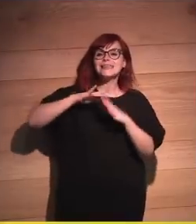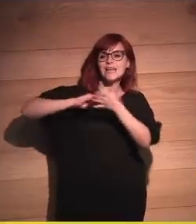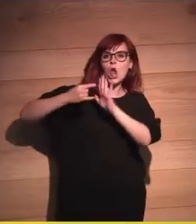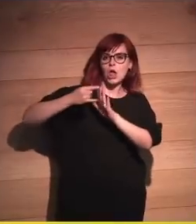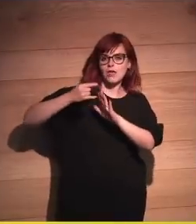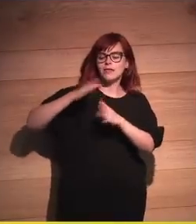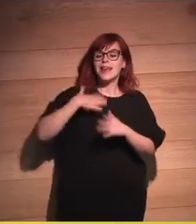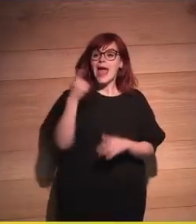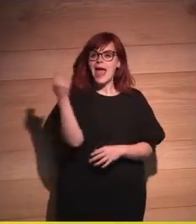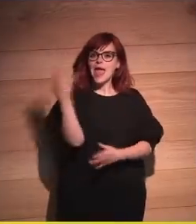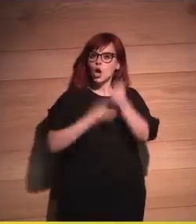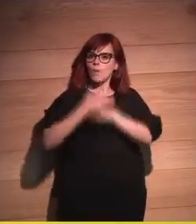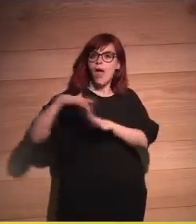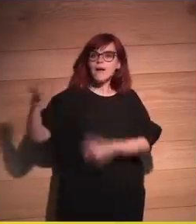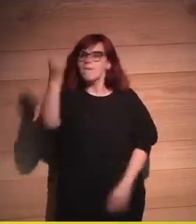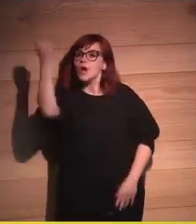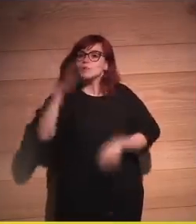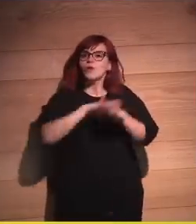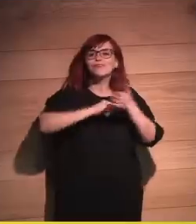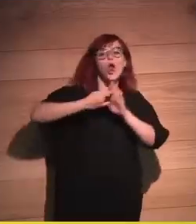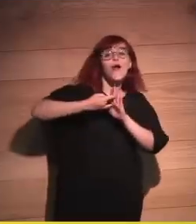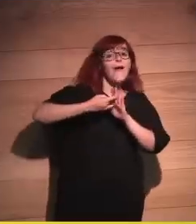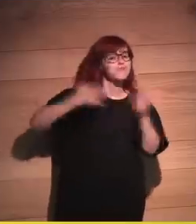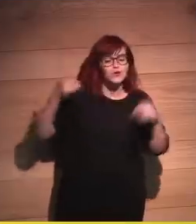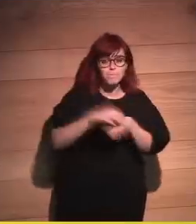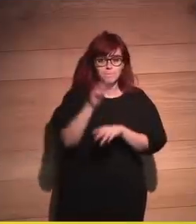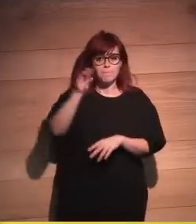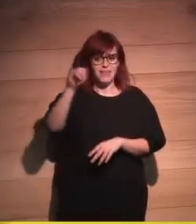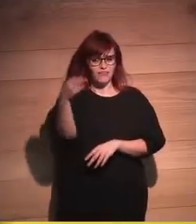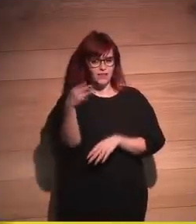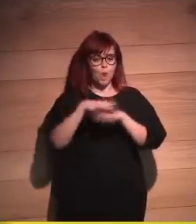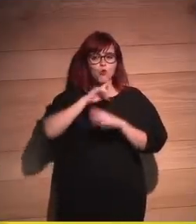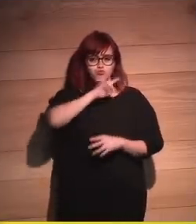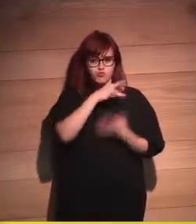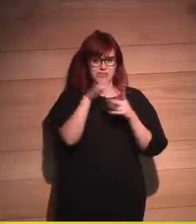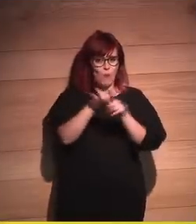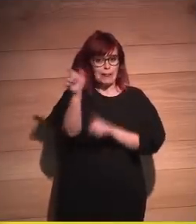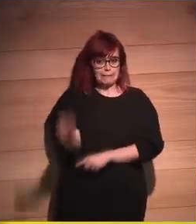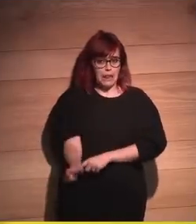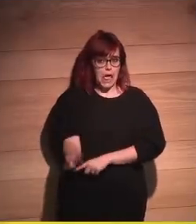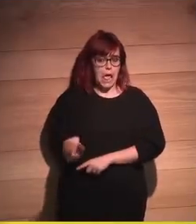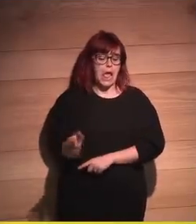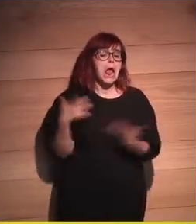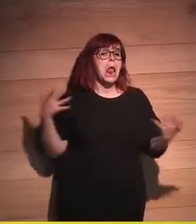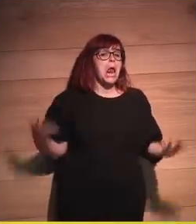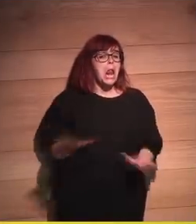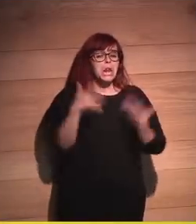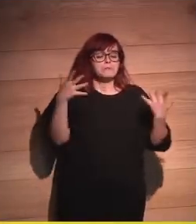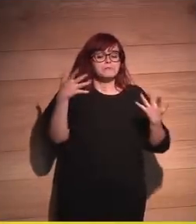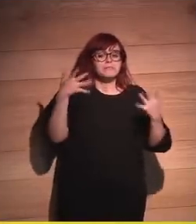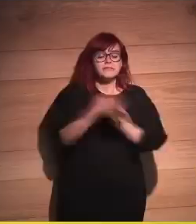tecnología en tus manos. El Producto Interior Bruto de Rusia es como el de Italia, así que no tiene